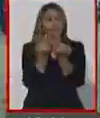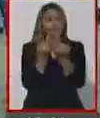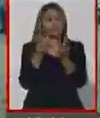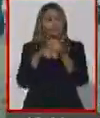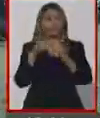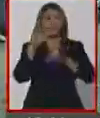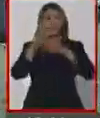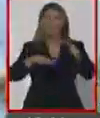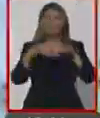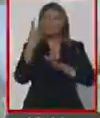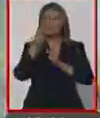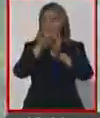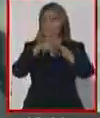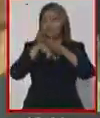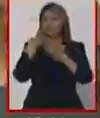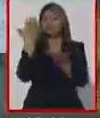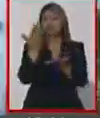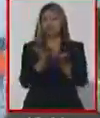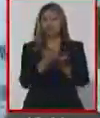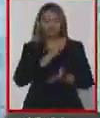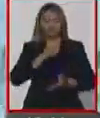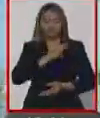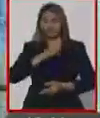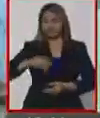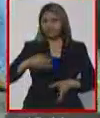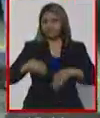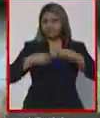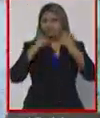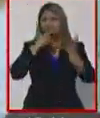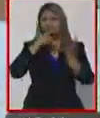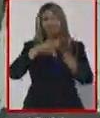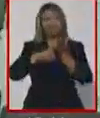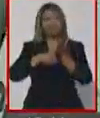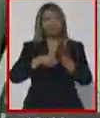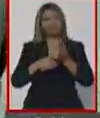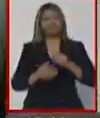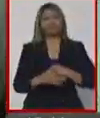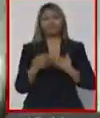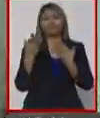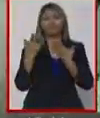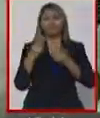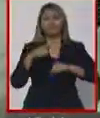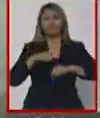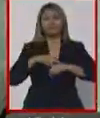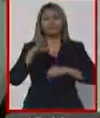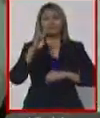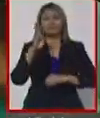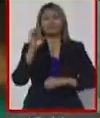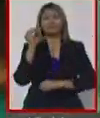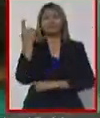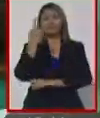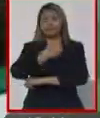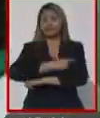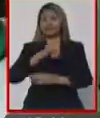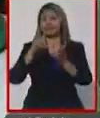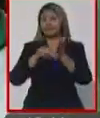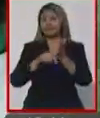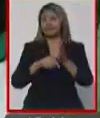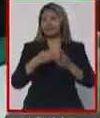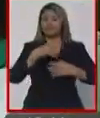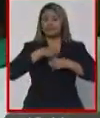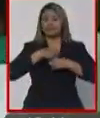de caminar por dos horas, los vecinos llegaron hasta el Consejo Municipal y entregaron la carta en recepción y esperan un plazo de 60 días, caso contrario